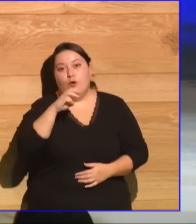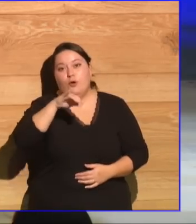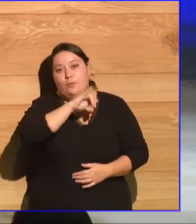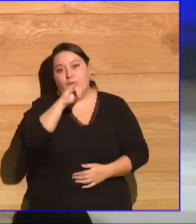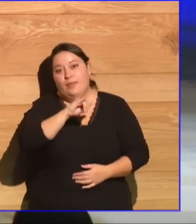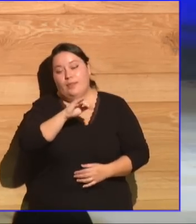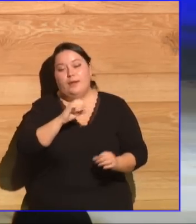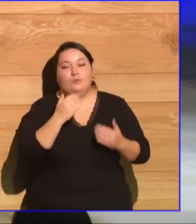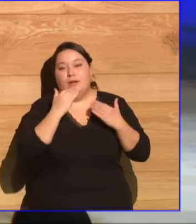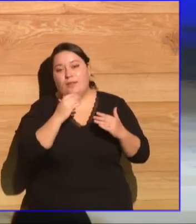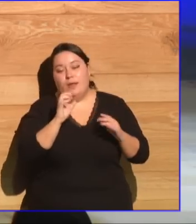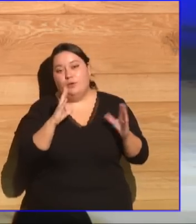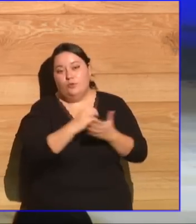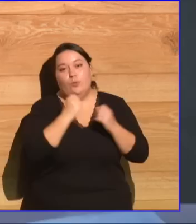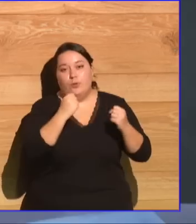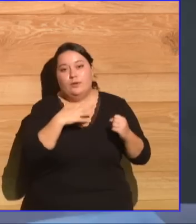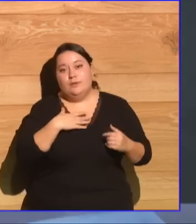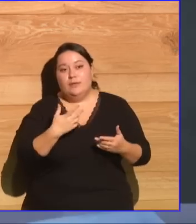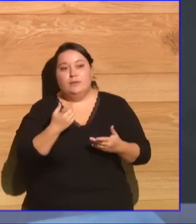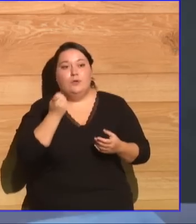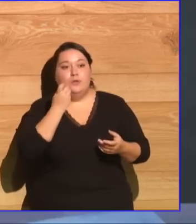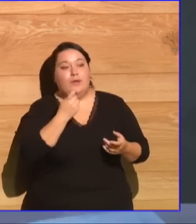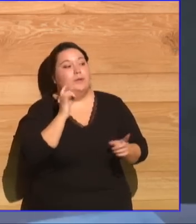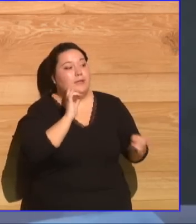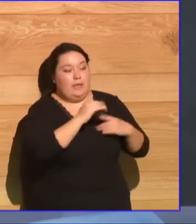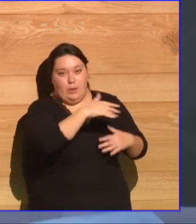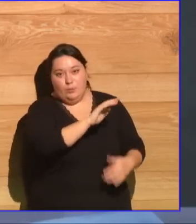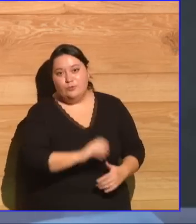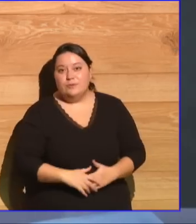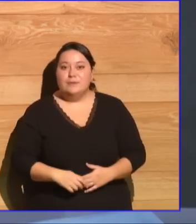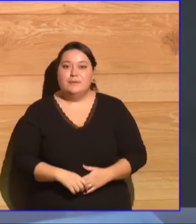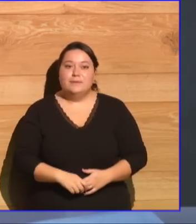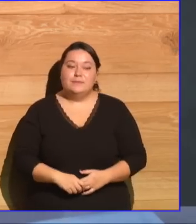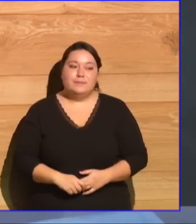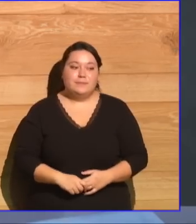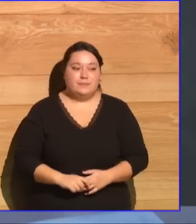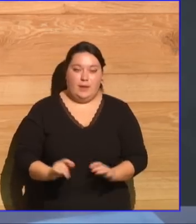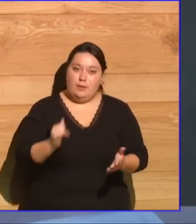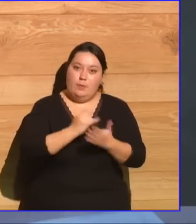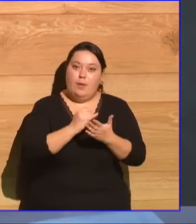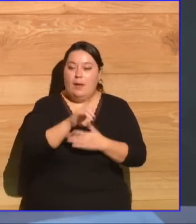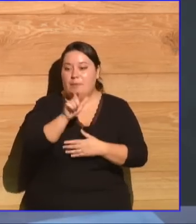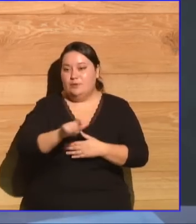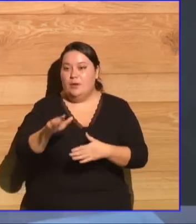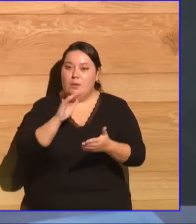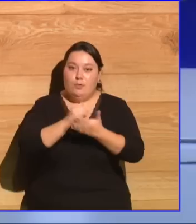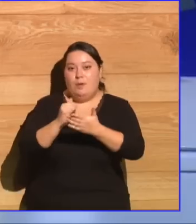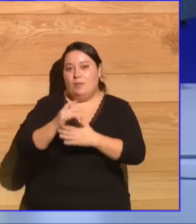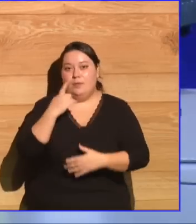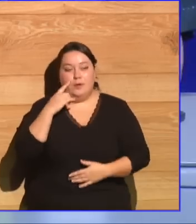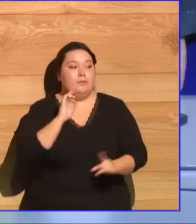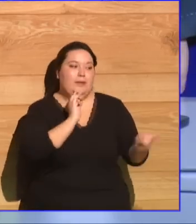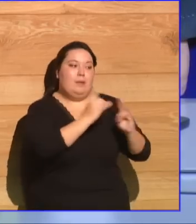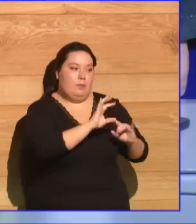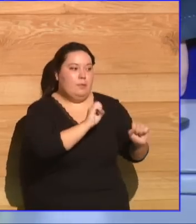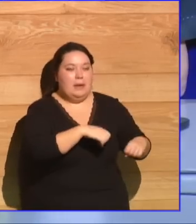Todopoderoso. Muchísimas gracias. Deja tu teléfono, por favor, y ya Eso te es. llamaremos. Y vamos a seguir probando gentecita, pero te damos un toque,